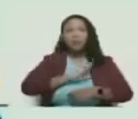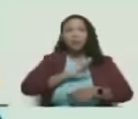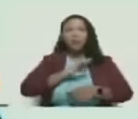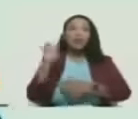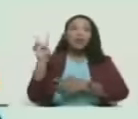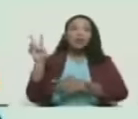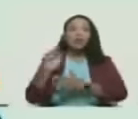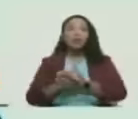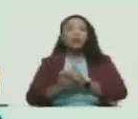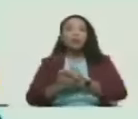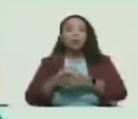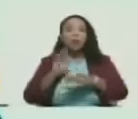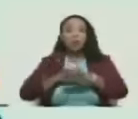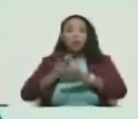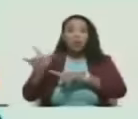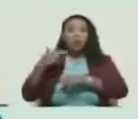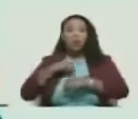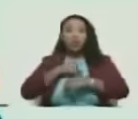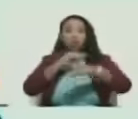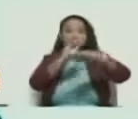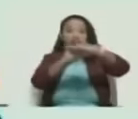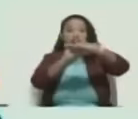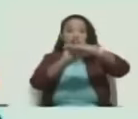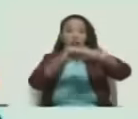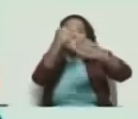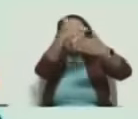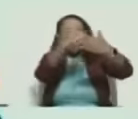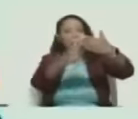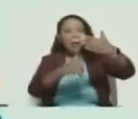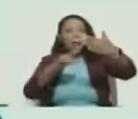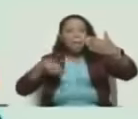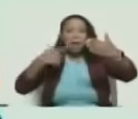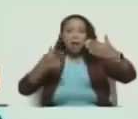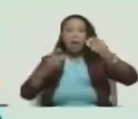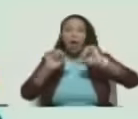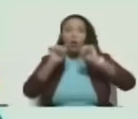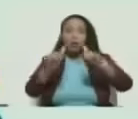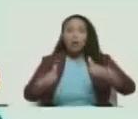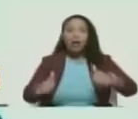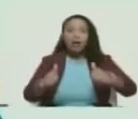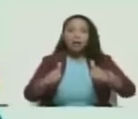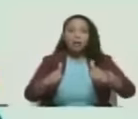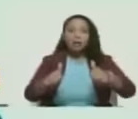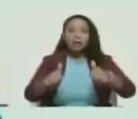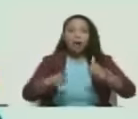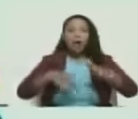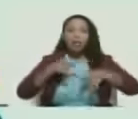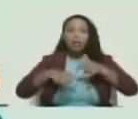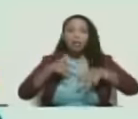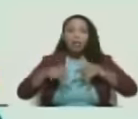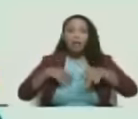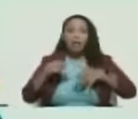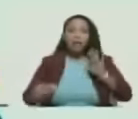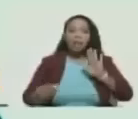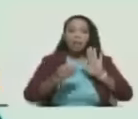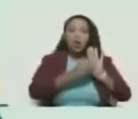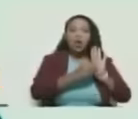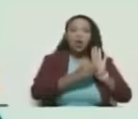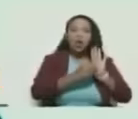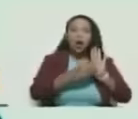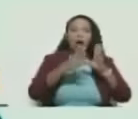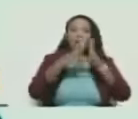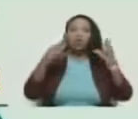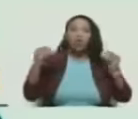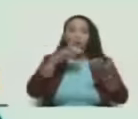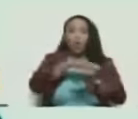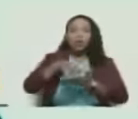eso anunciamos una agenda que inicia el día de mañana, viernes 3 de noviembre, en el que se instalarán en todos los estados